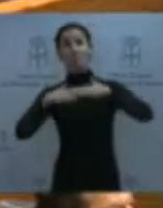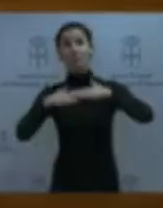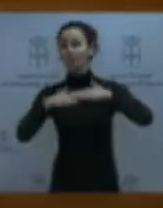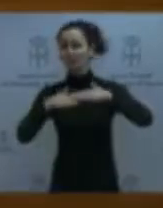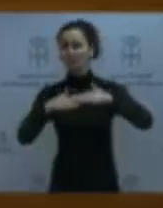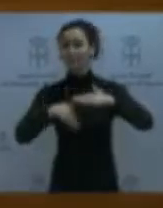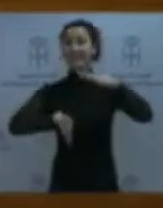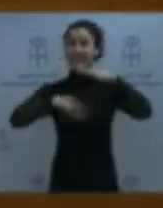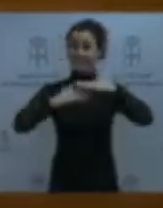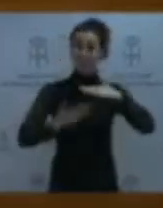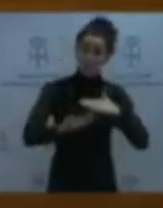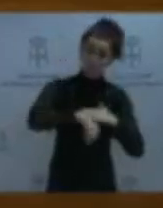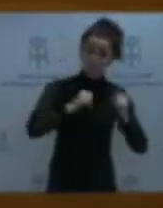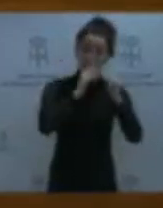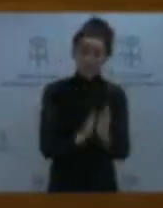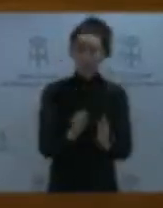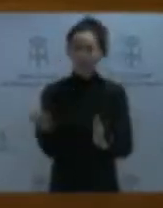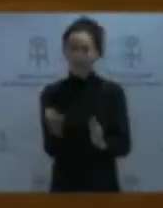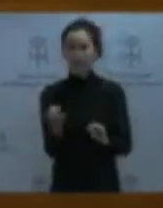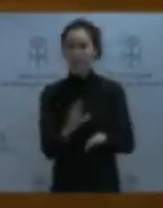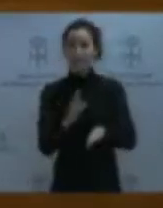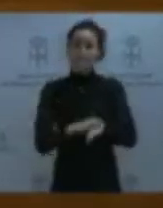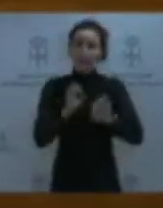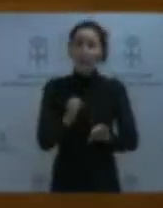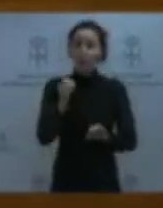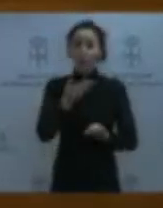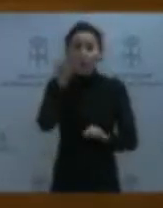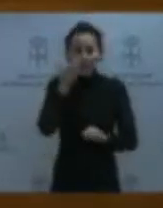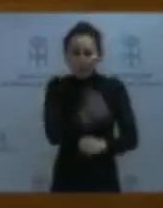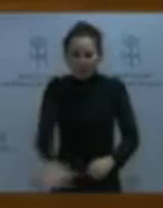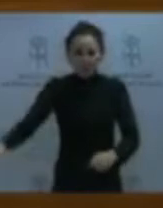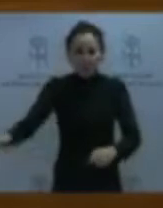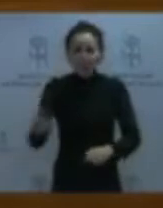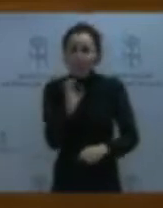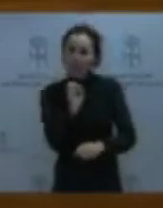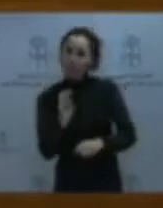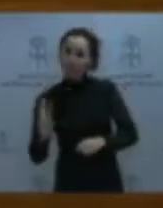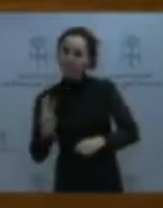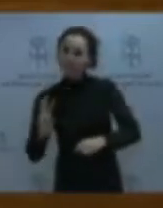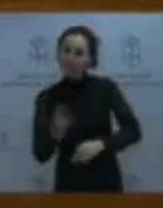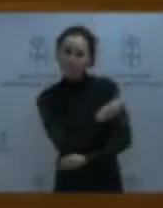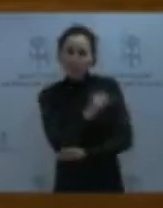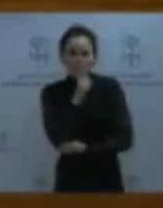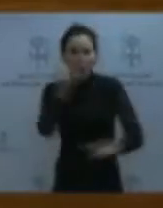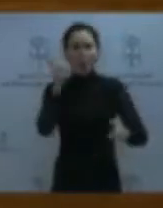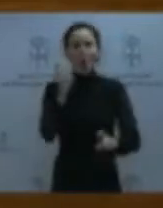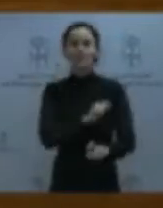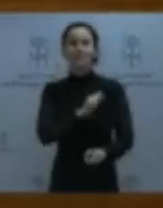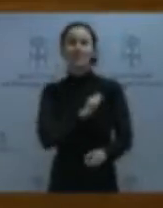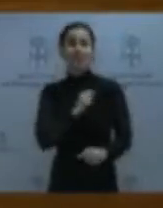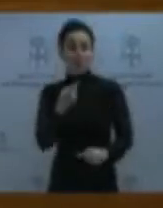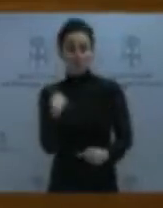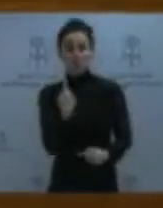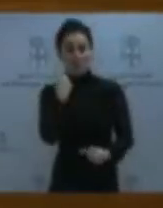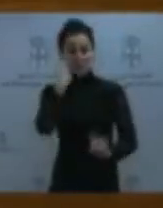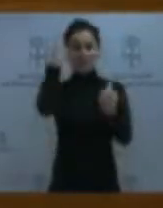para todo el mundo. Que hablemos de una escuela 0 a 3 pionera dentro del Estado. Que podamos dejar de hablar de listas de espera,